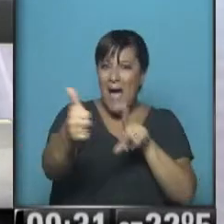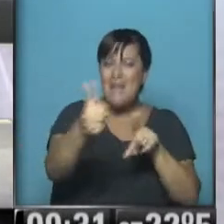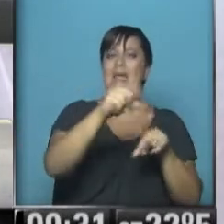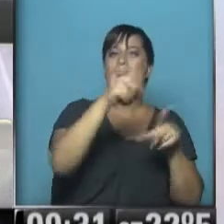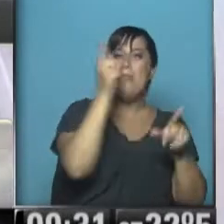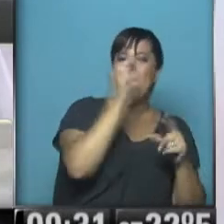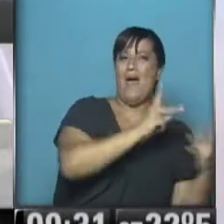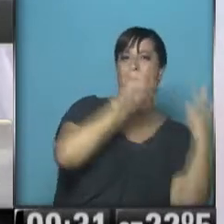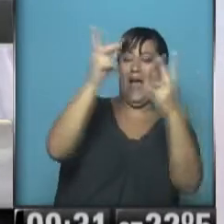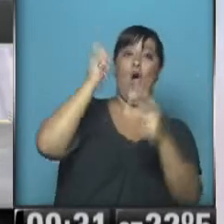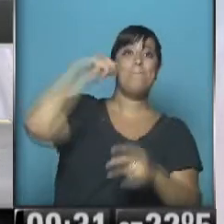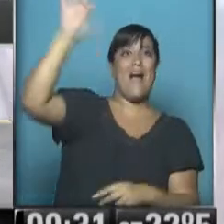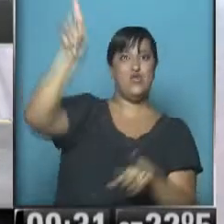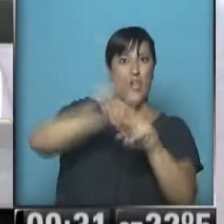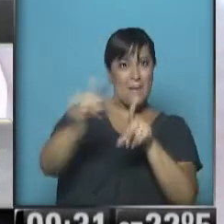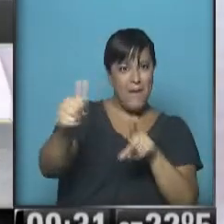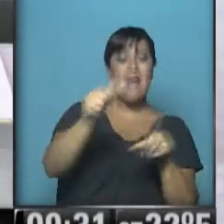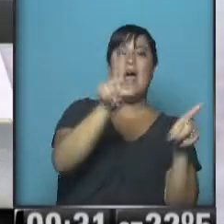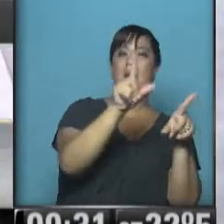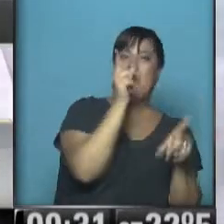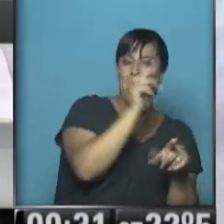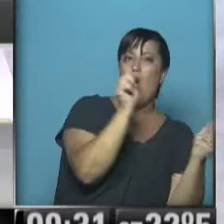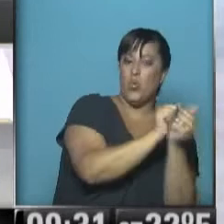hermana mayor viajó con mi papá